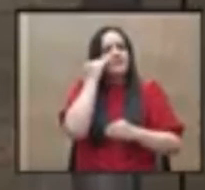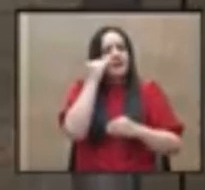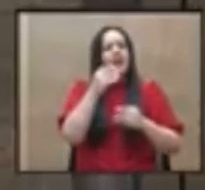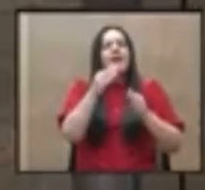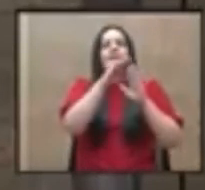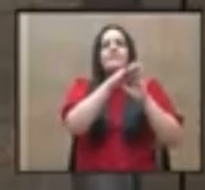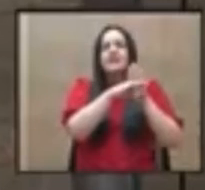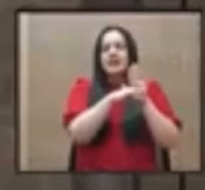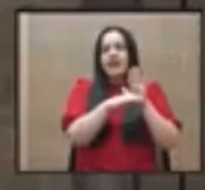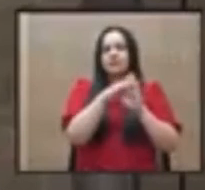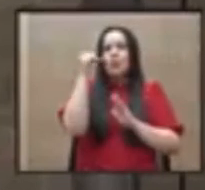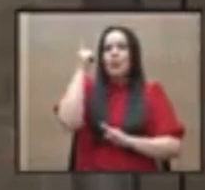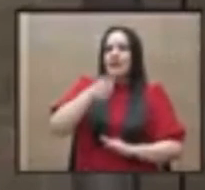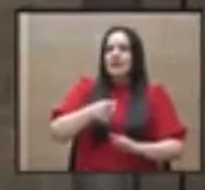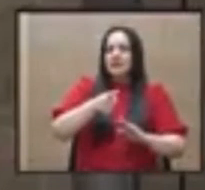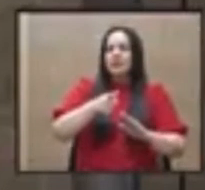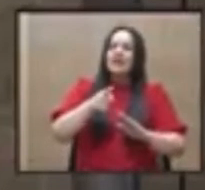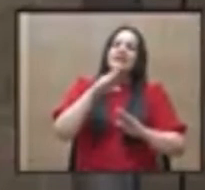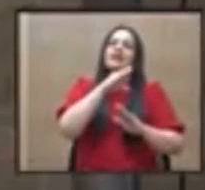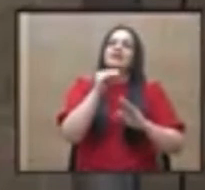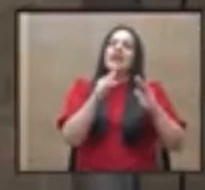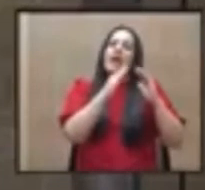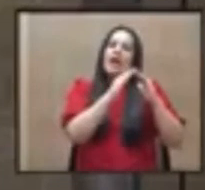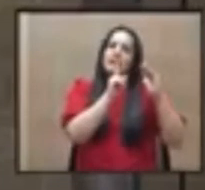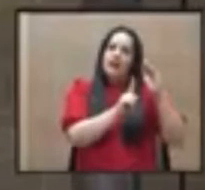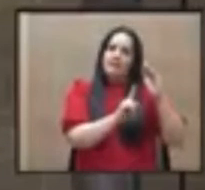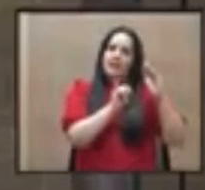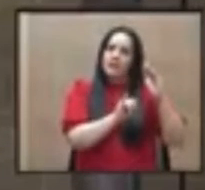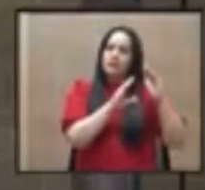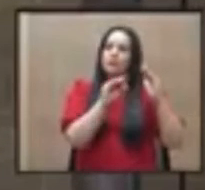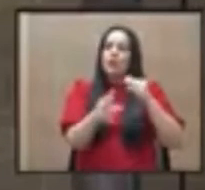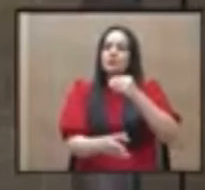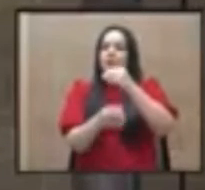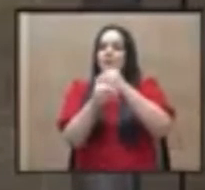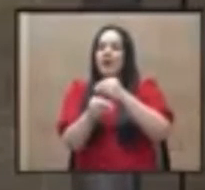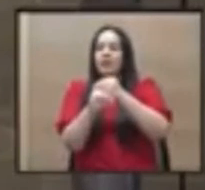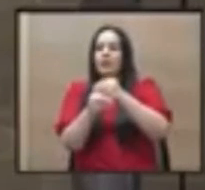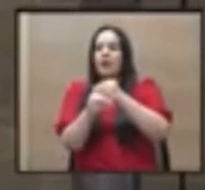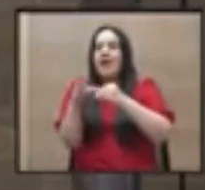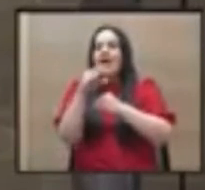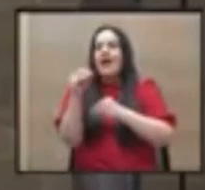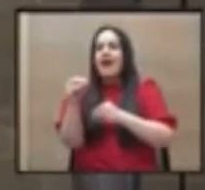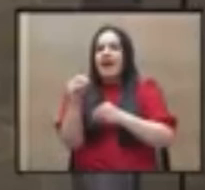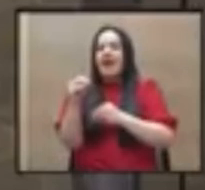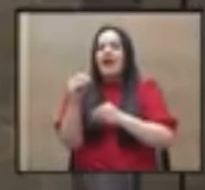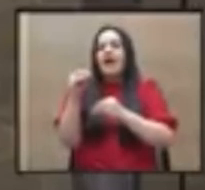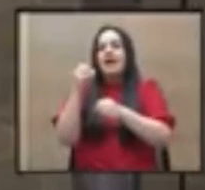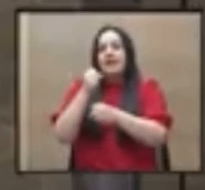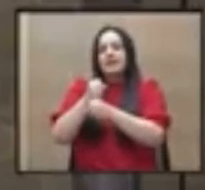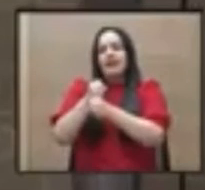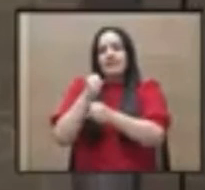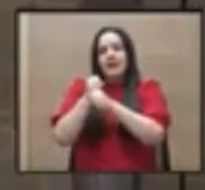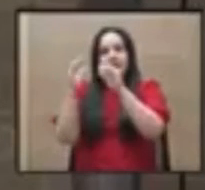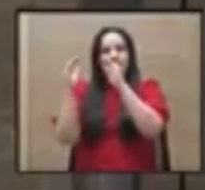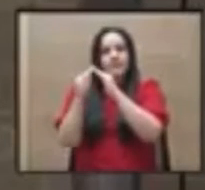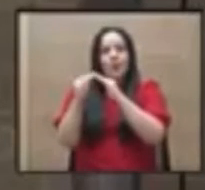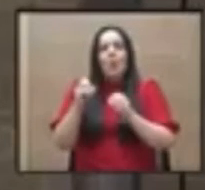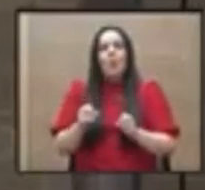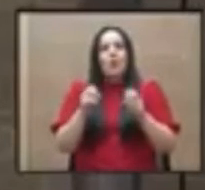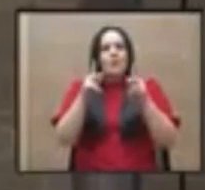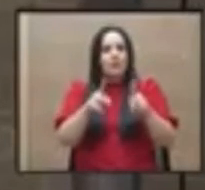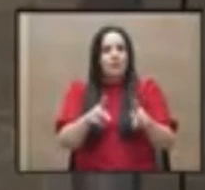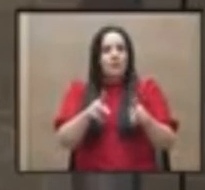de aislamiento, sumando a la modalidad de teletrabajo, son una oportunidad para establecer